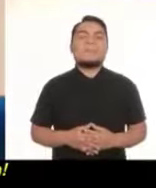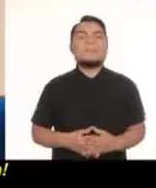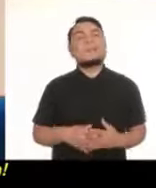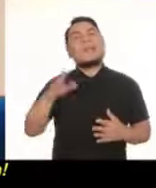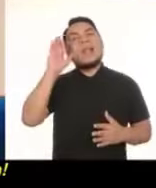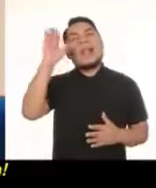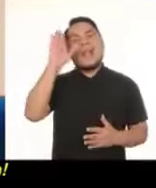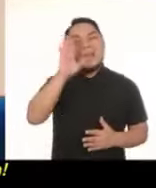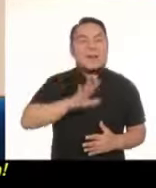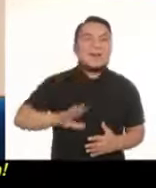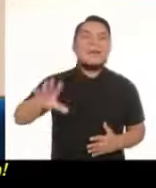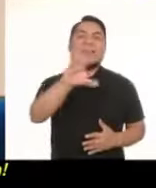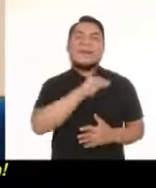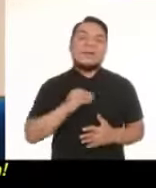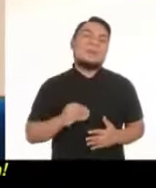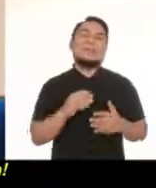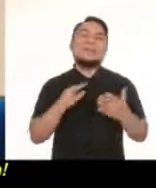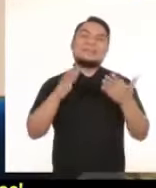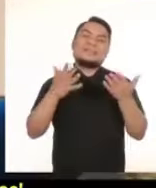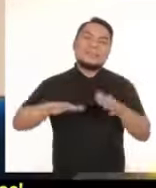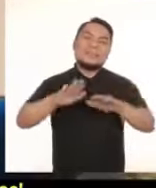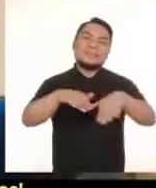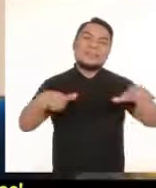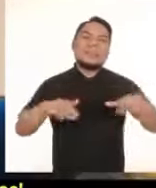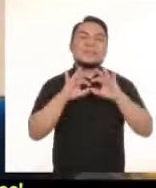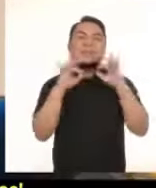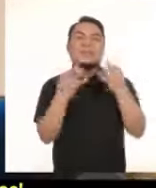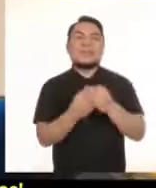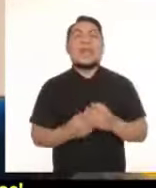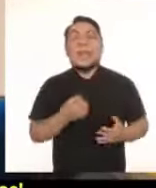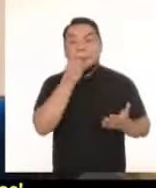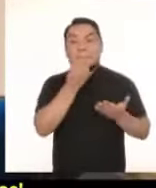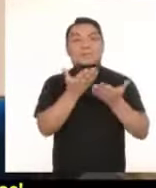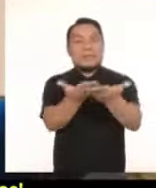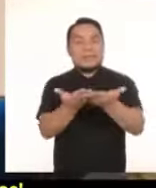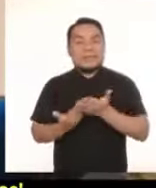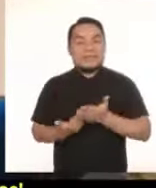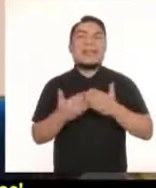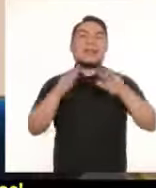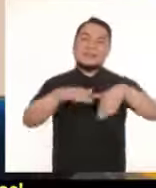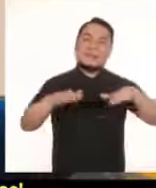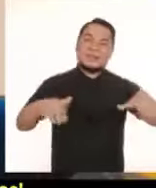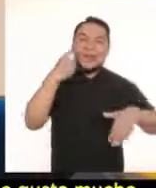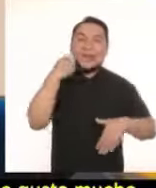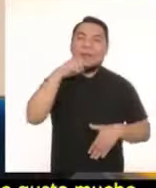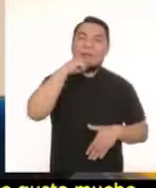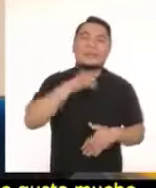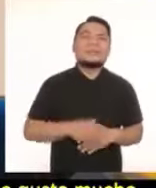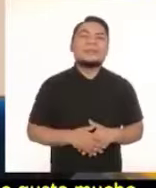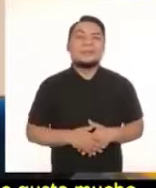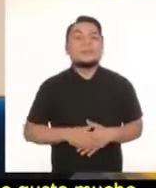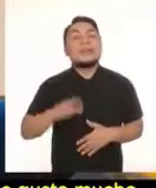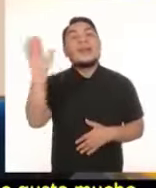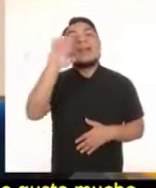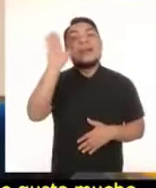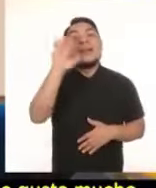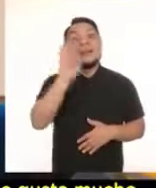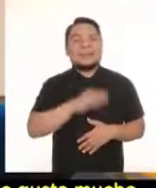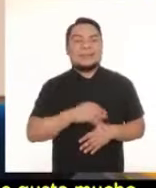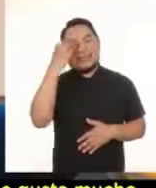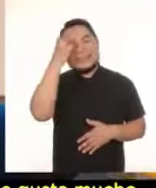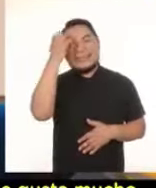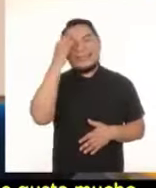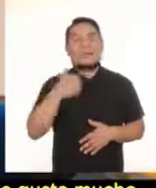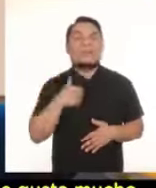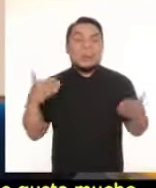Alimpuncha waiki pananchaikuna. Bienvenidos hermanitos y hermanitas. Hola Daniel, les